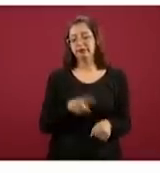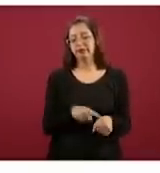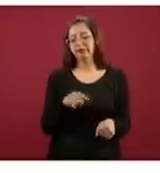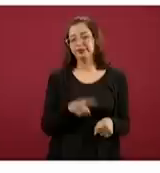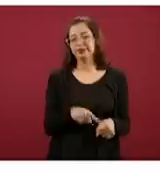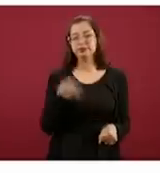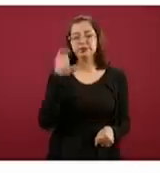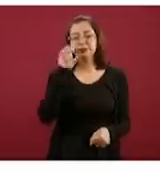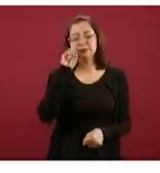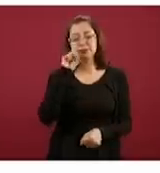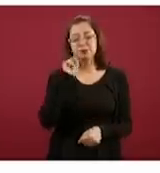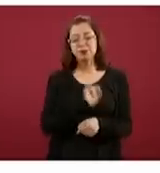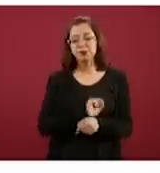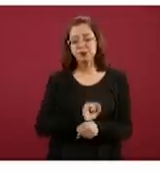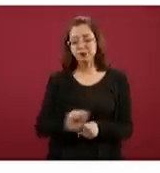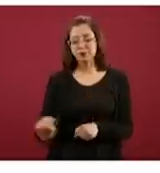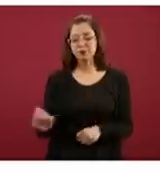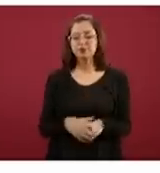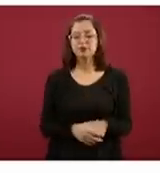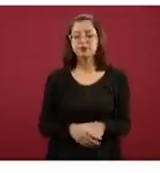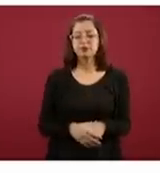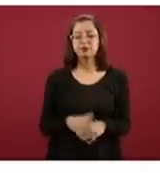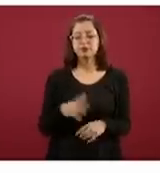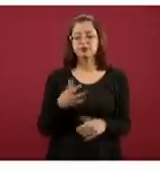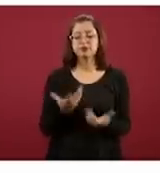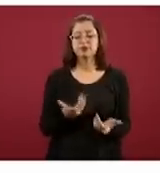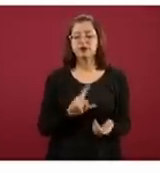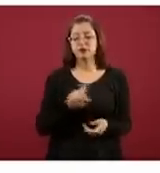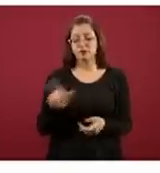ver. Ahorita les presentan un video.